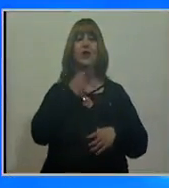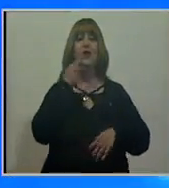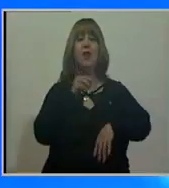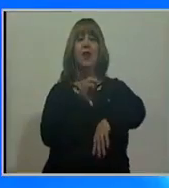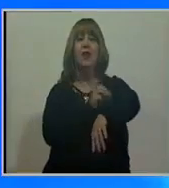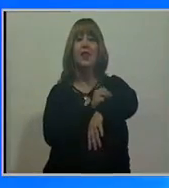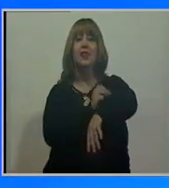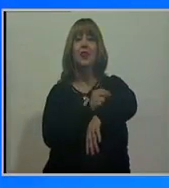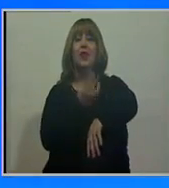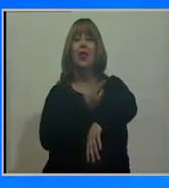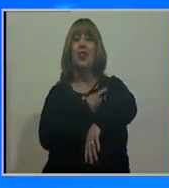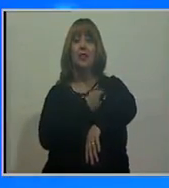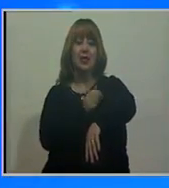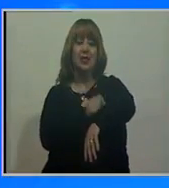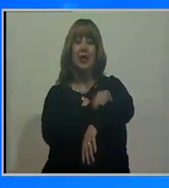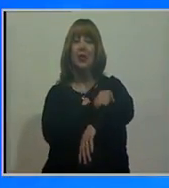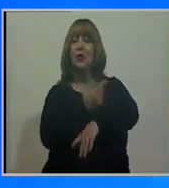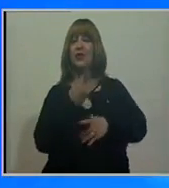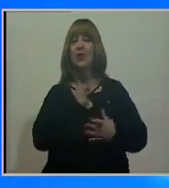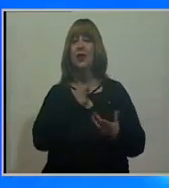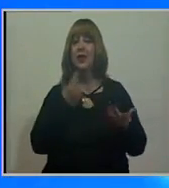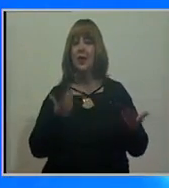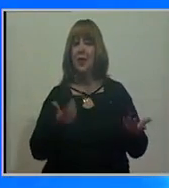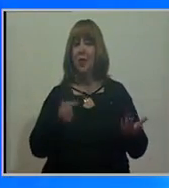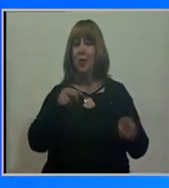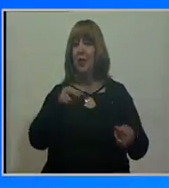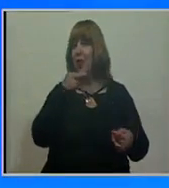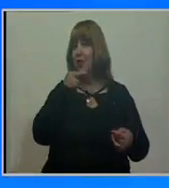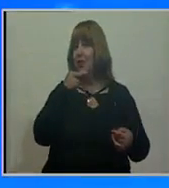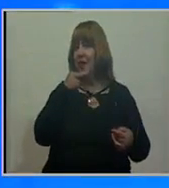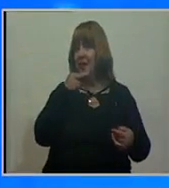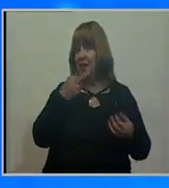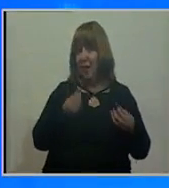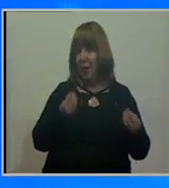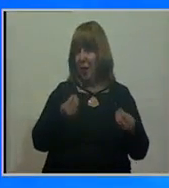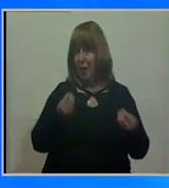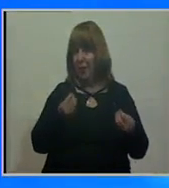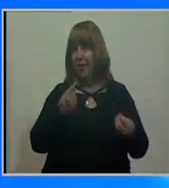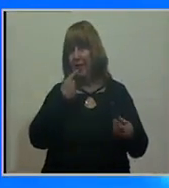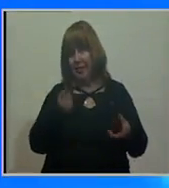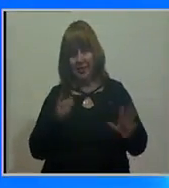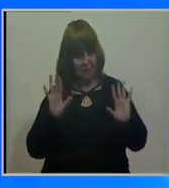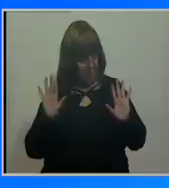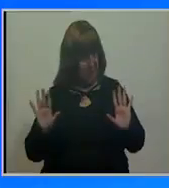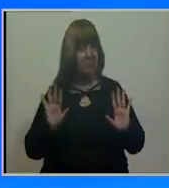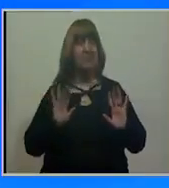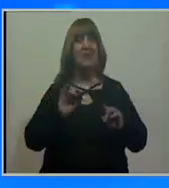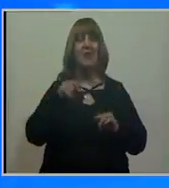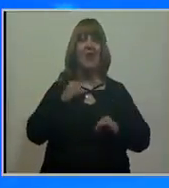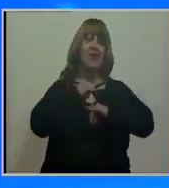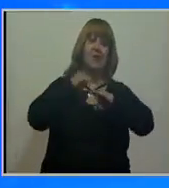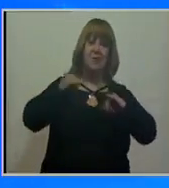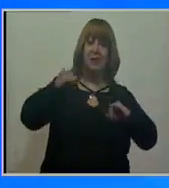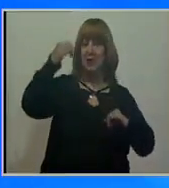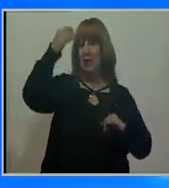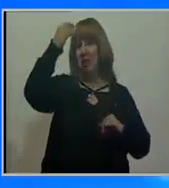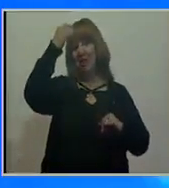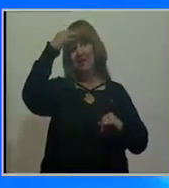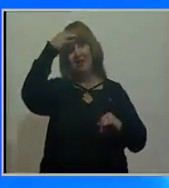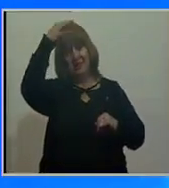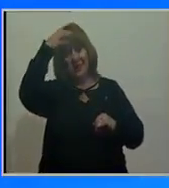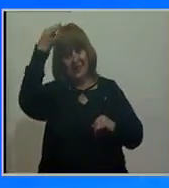¡Epa! Queremos ver ese tatuaje en honor al día viernes. Mucha información del espectáculo para esta mañana